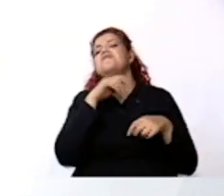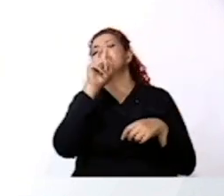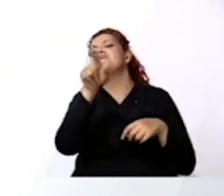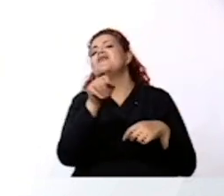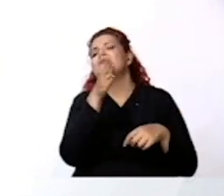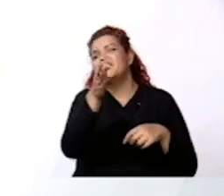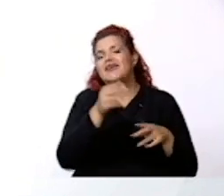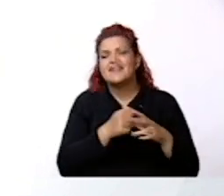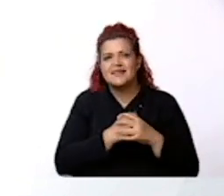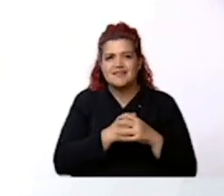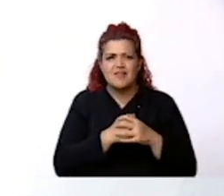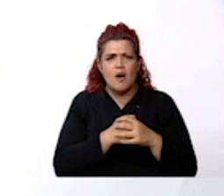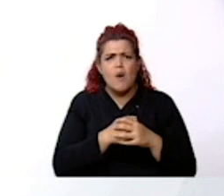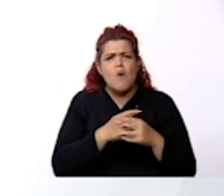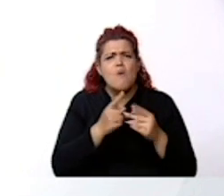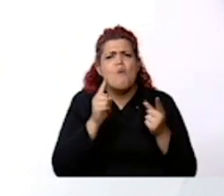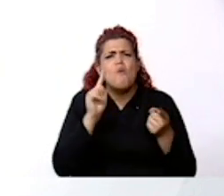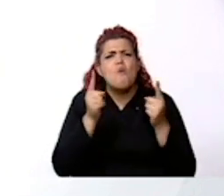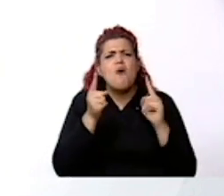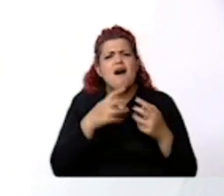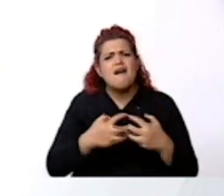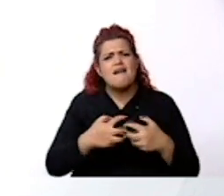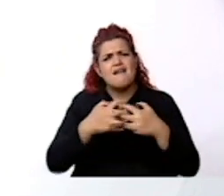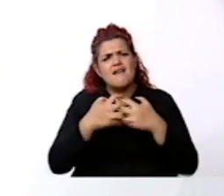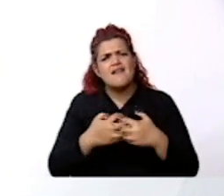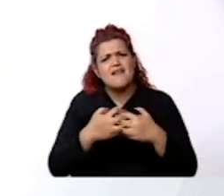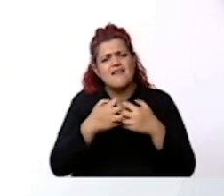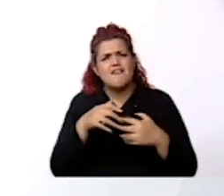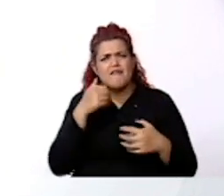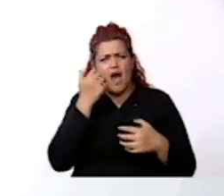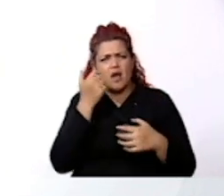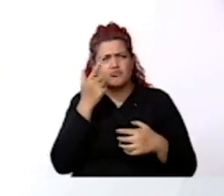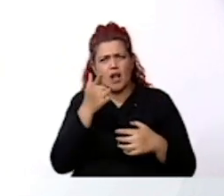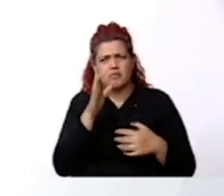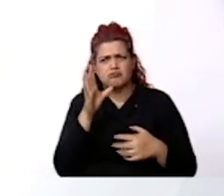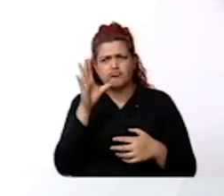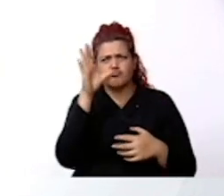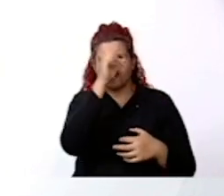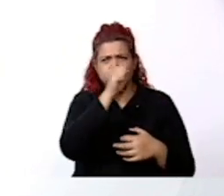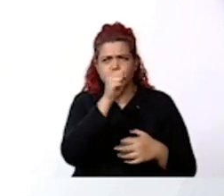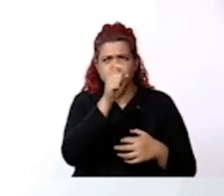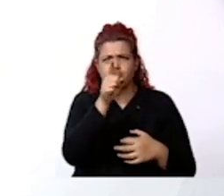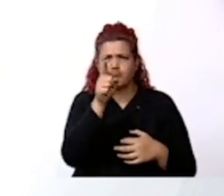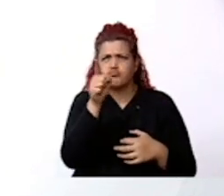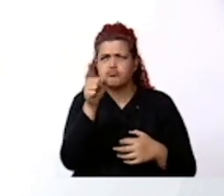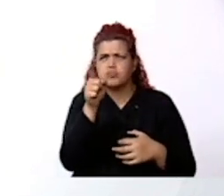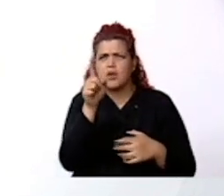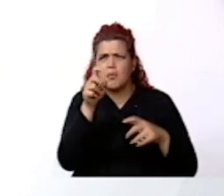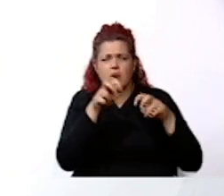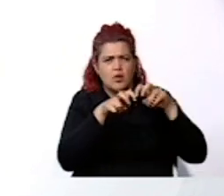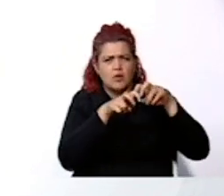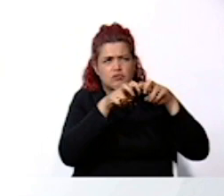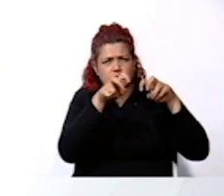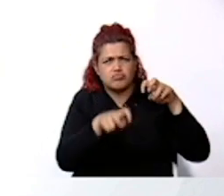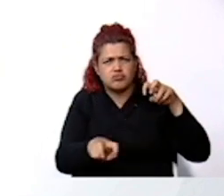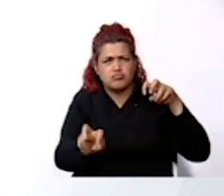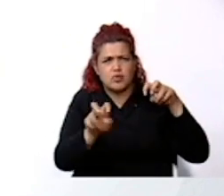para ustedes. ¿Cuál máquina simple identifican ustedes en ese tobogán?